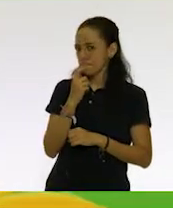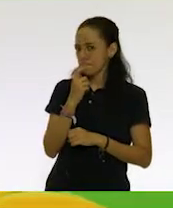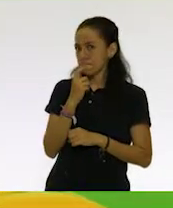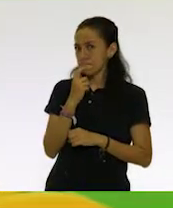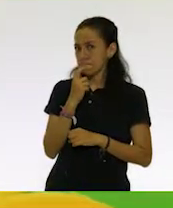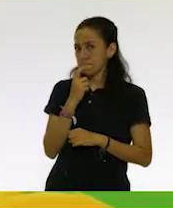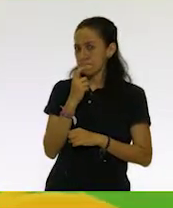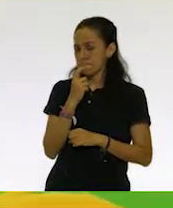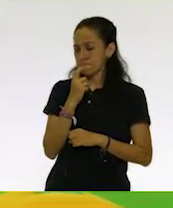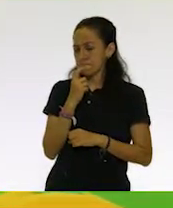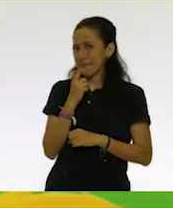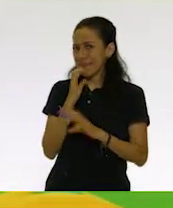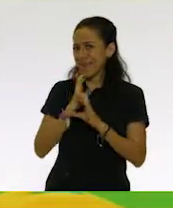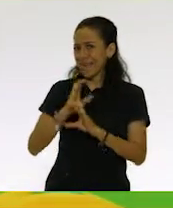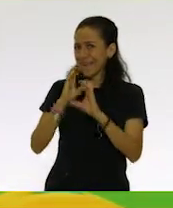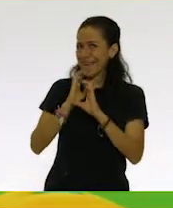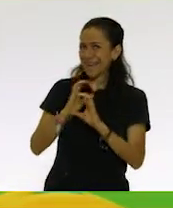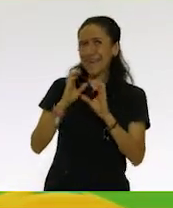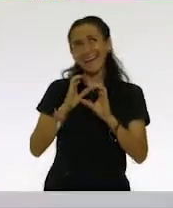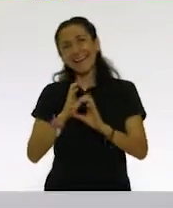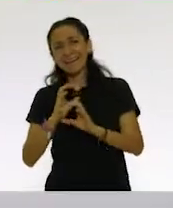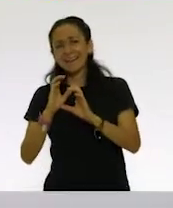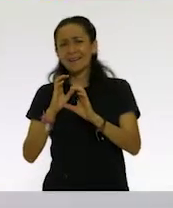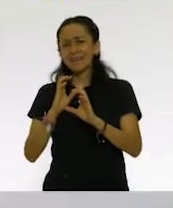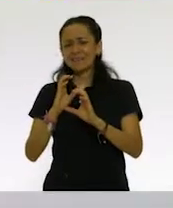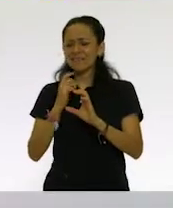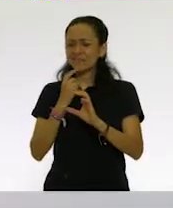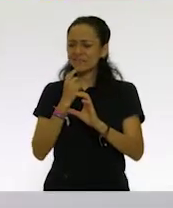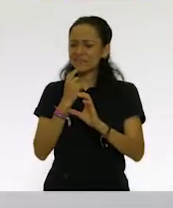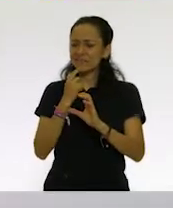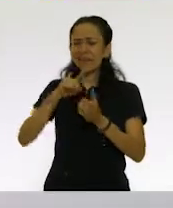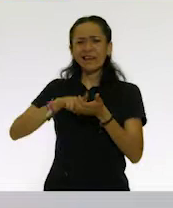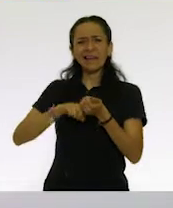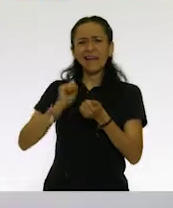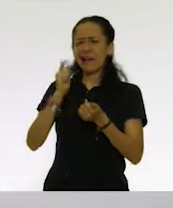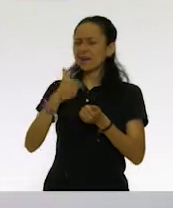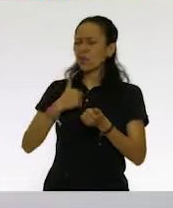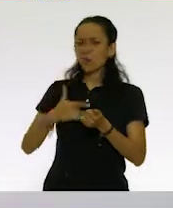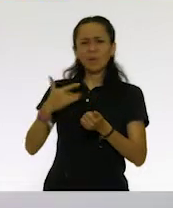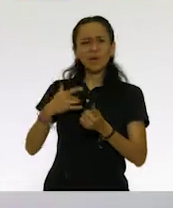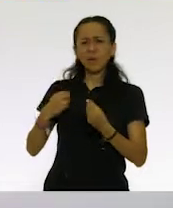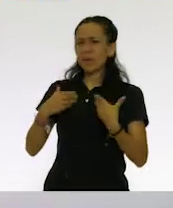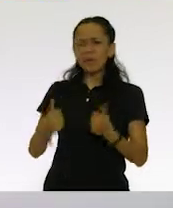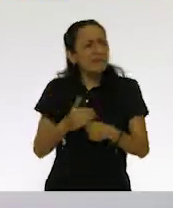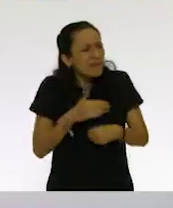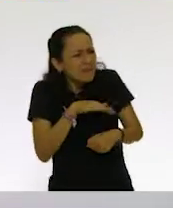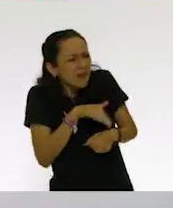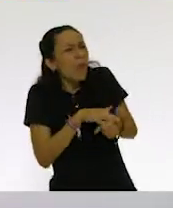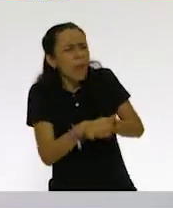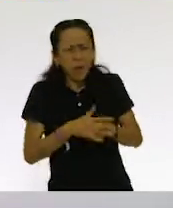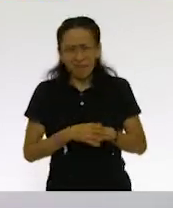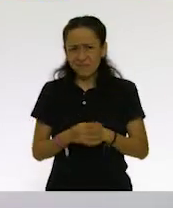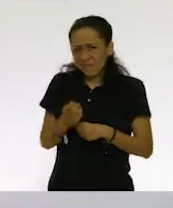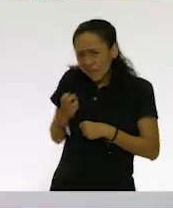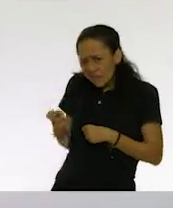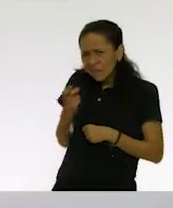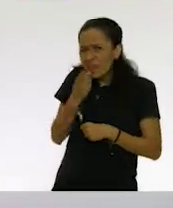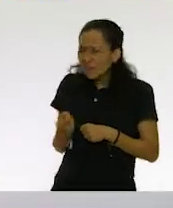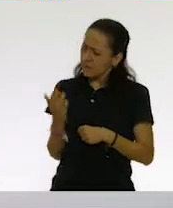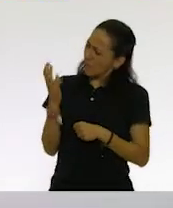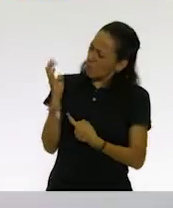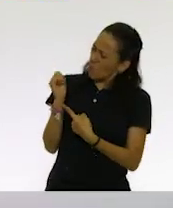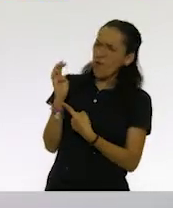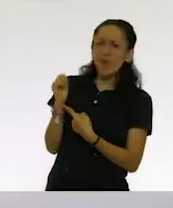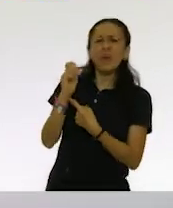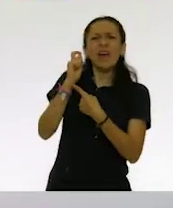parte de la canción. ¿Cuál, Zohar? Esta, donde dice que nueve son tres